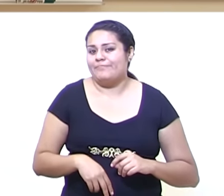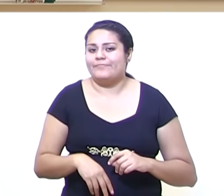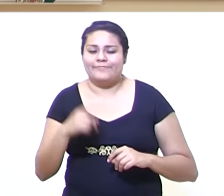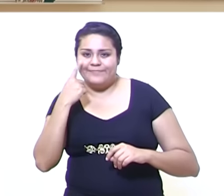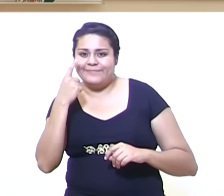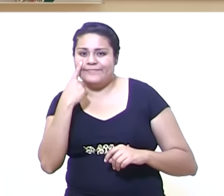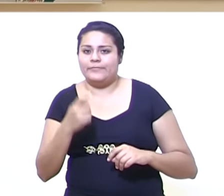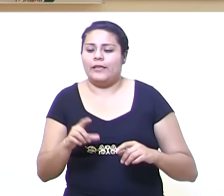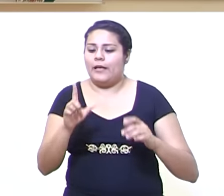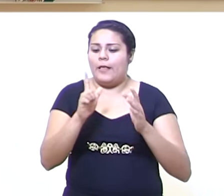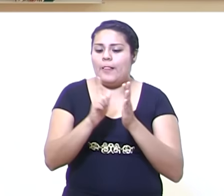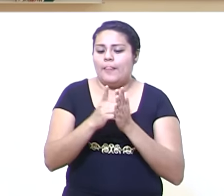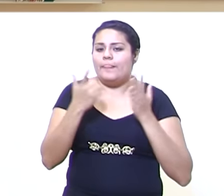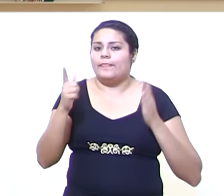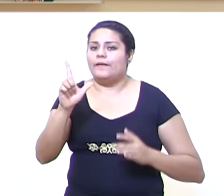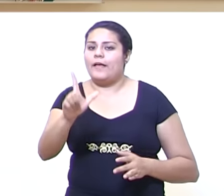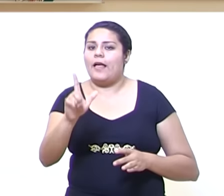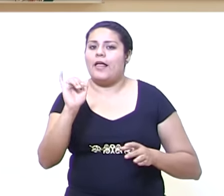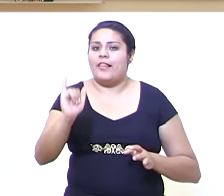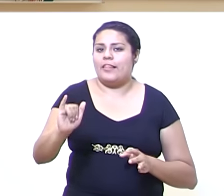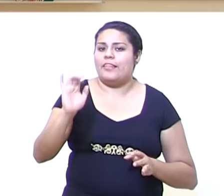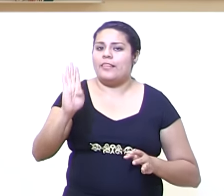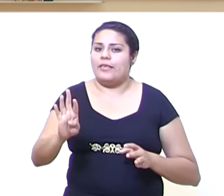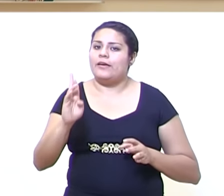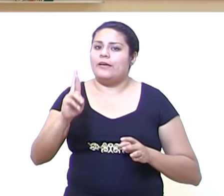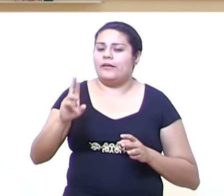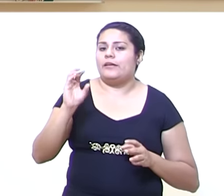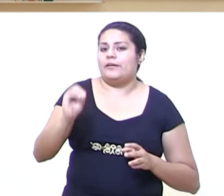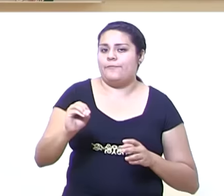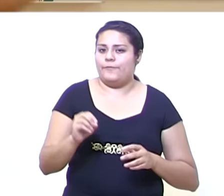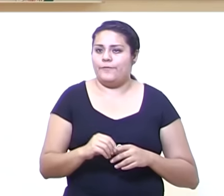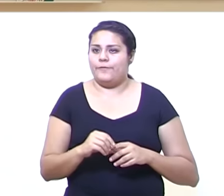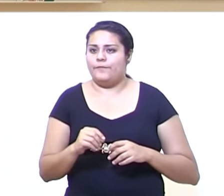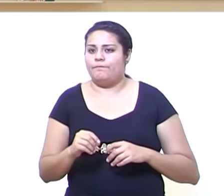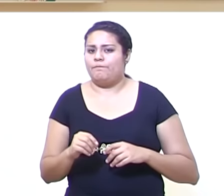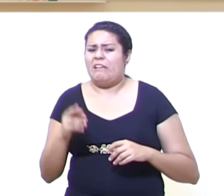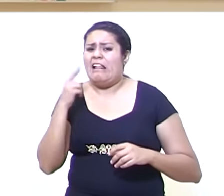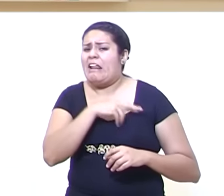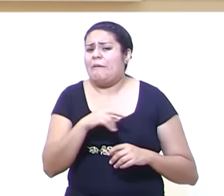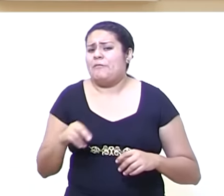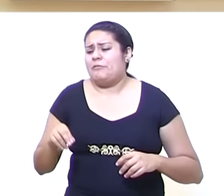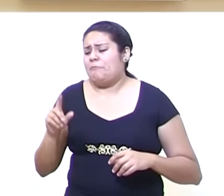Libro. Pa, pa.